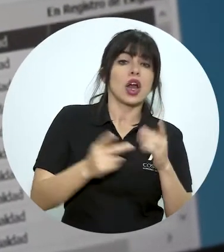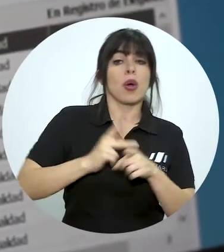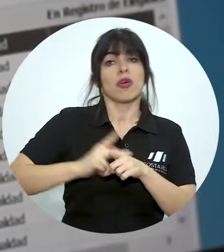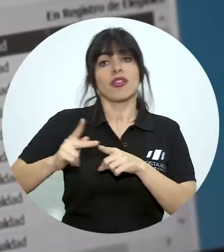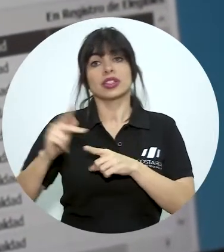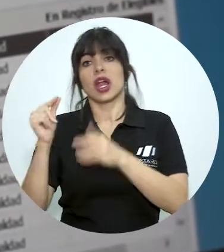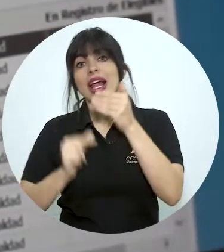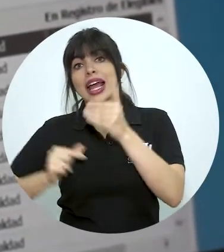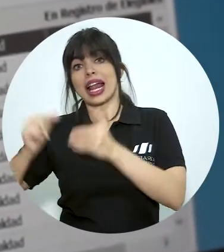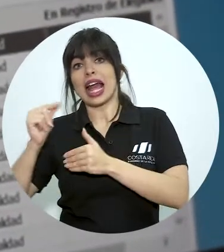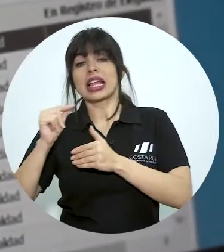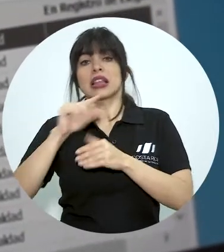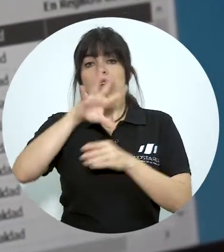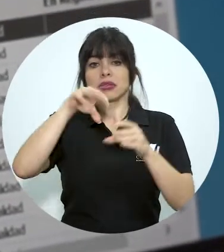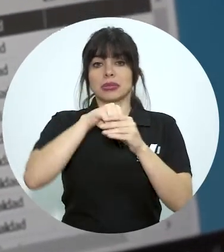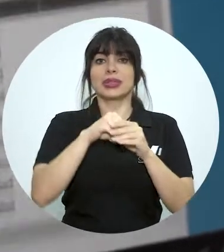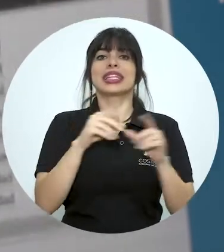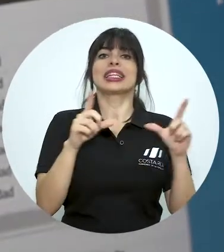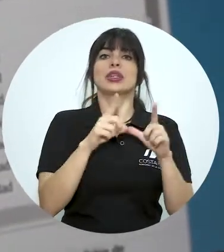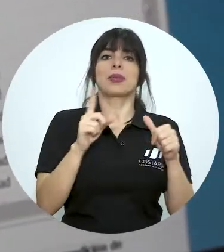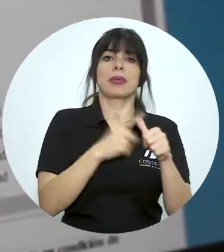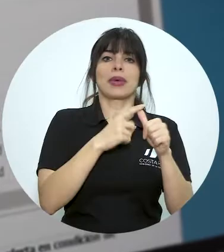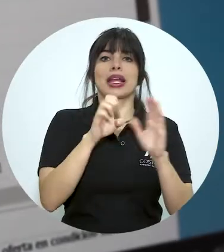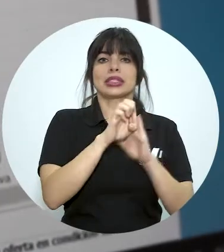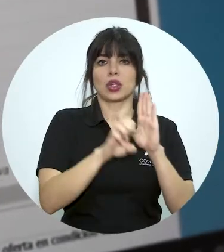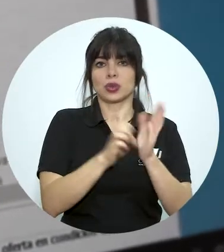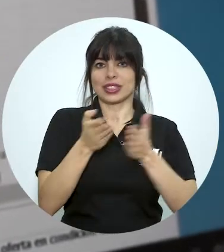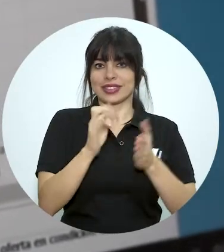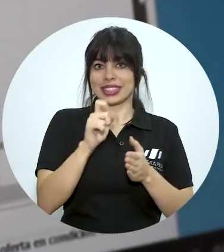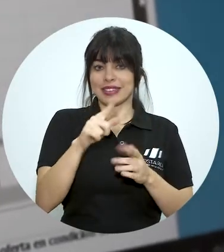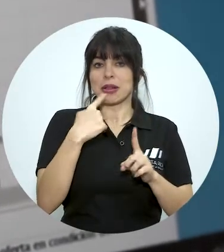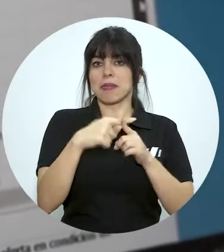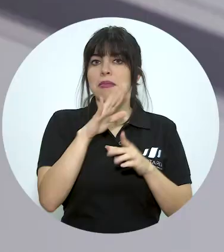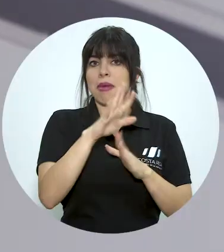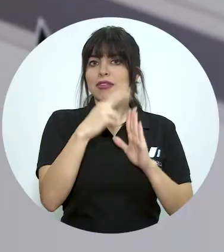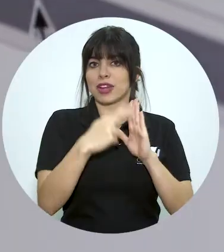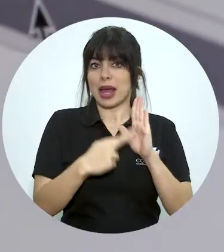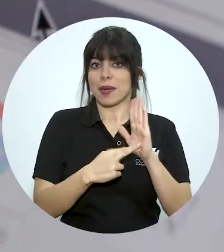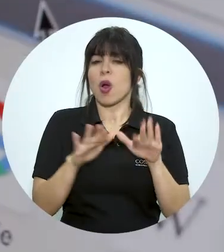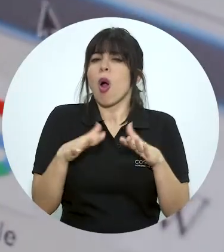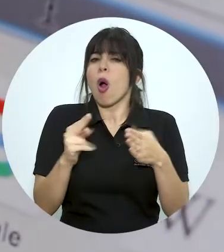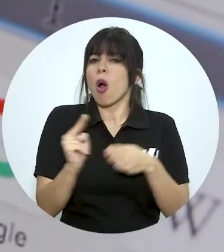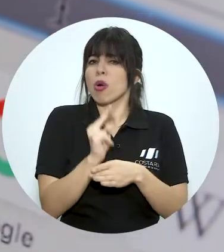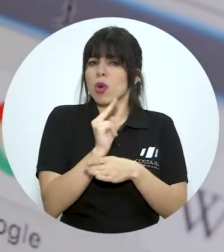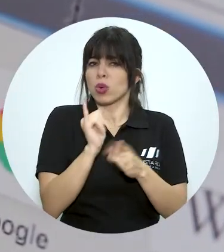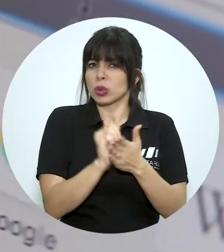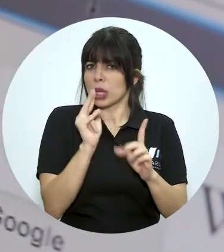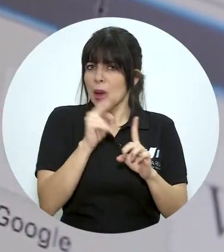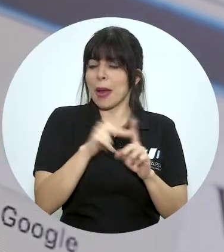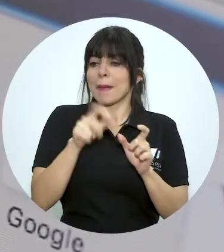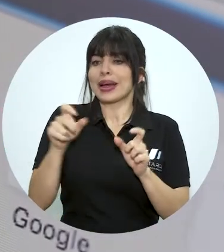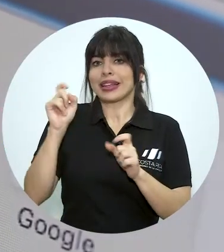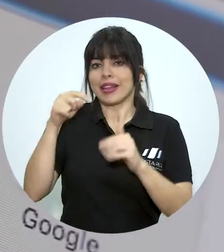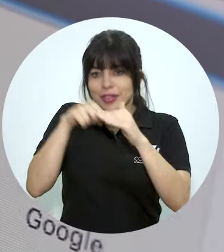y gerencial, contenidas en el título primero del Estatuto del Servicio Civil y su reglamento. Para utilizar el aplicativo, las personas